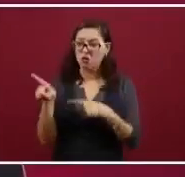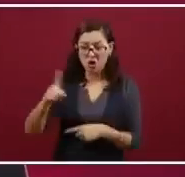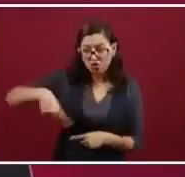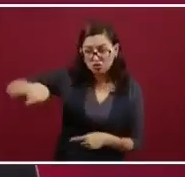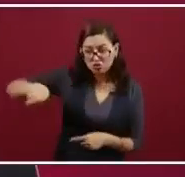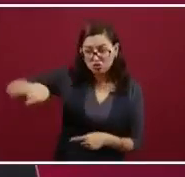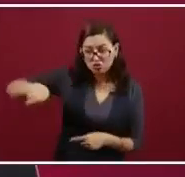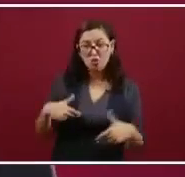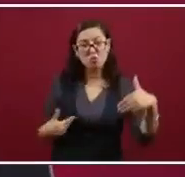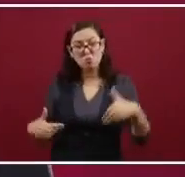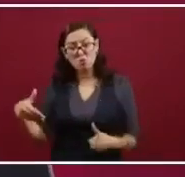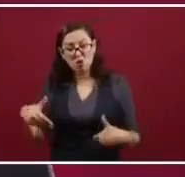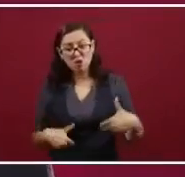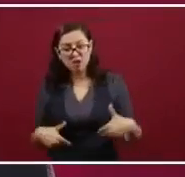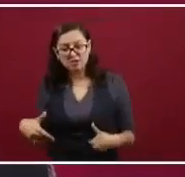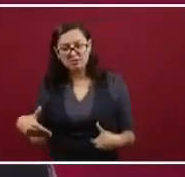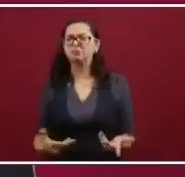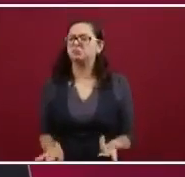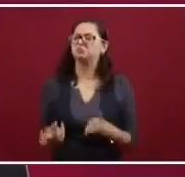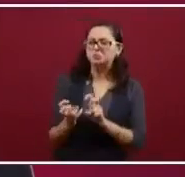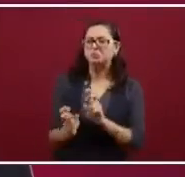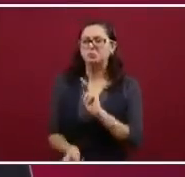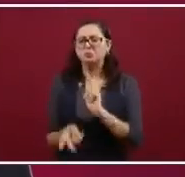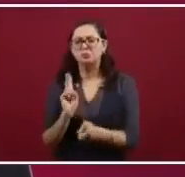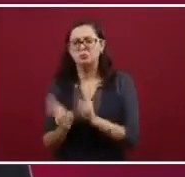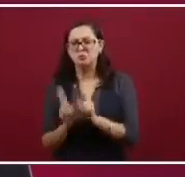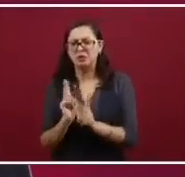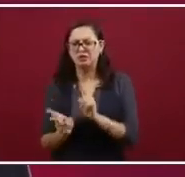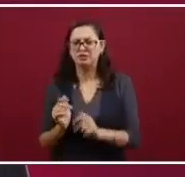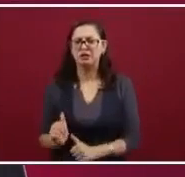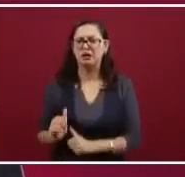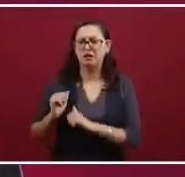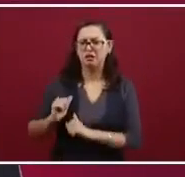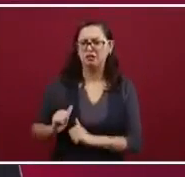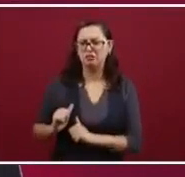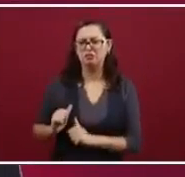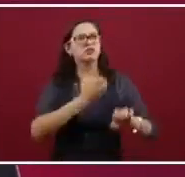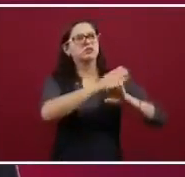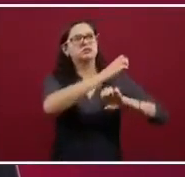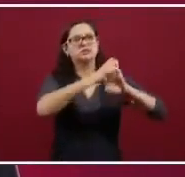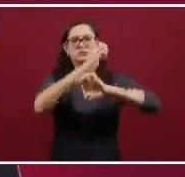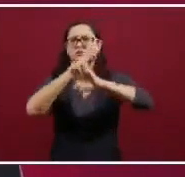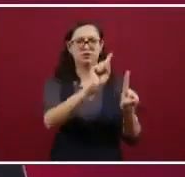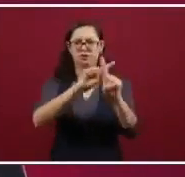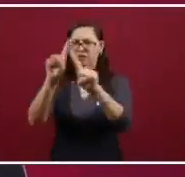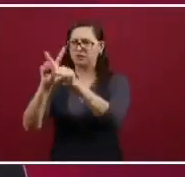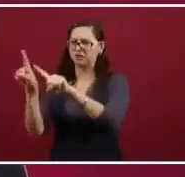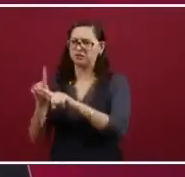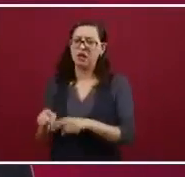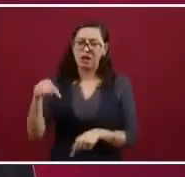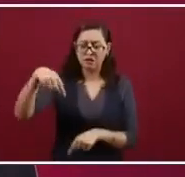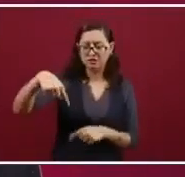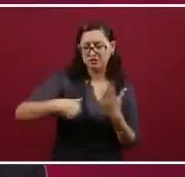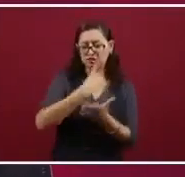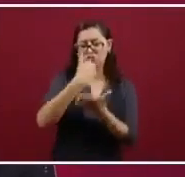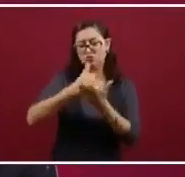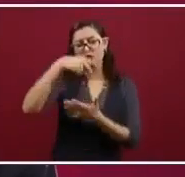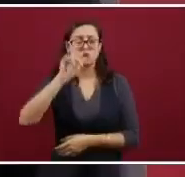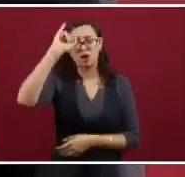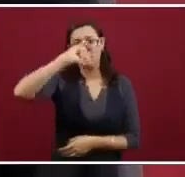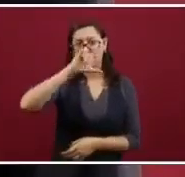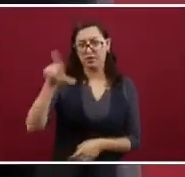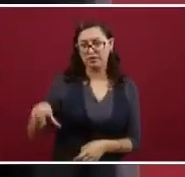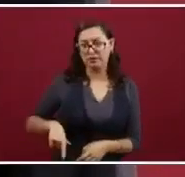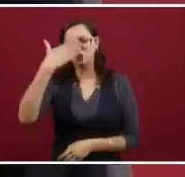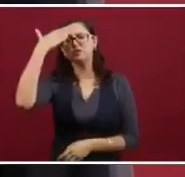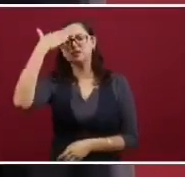inconformidad se sienten a dialogar con las autoridades de los estados, en el caso de la Ciudad de México con la jefa de gobierno.